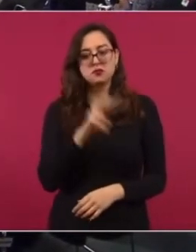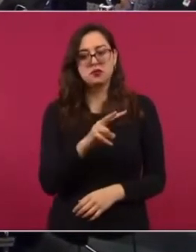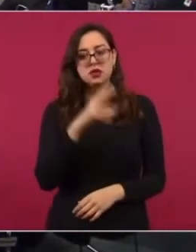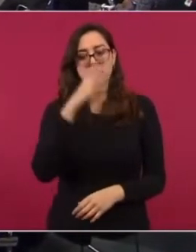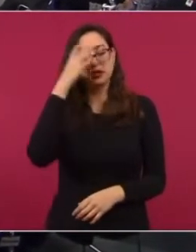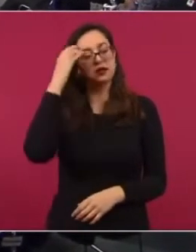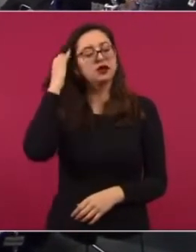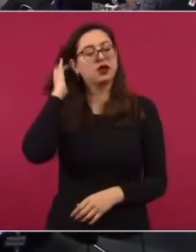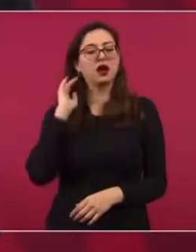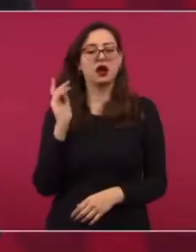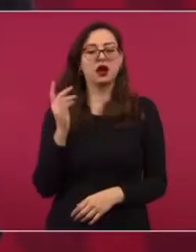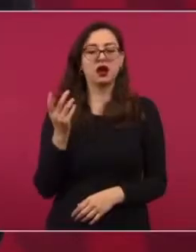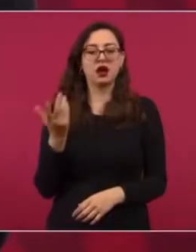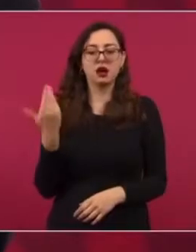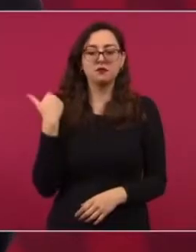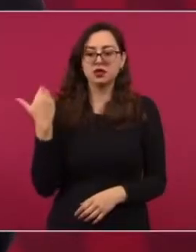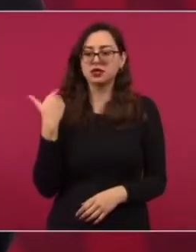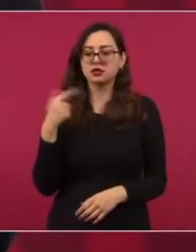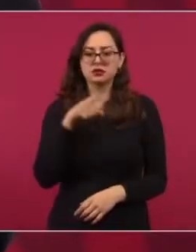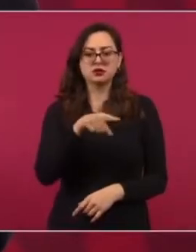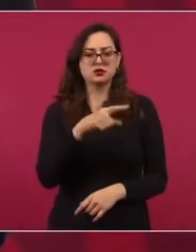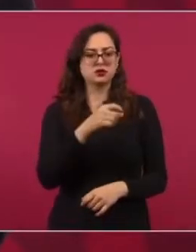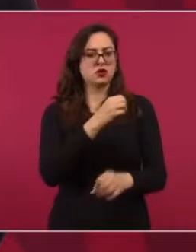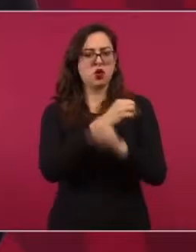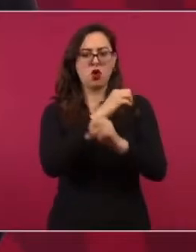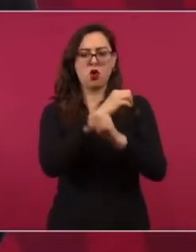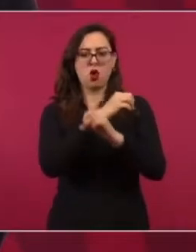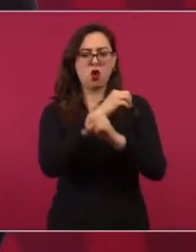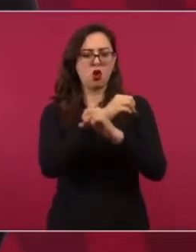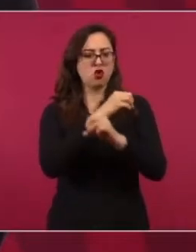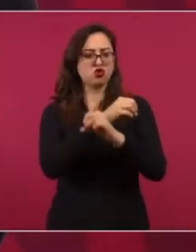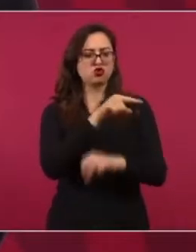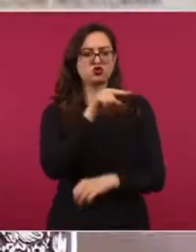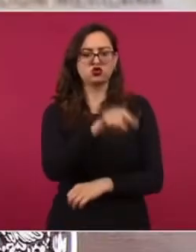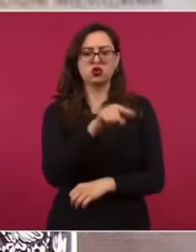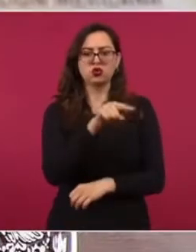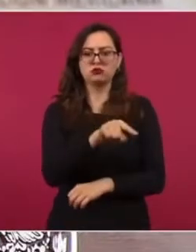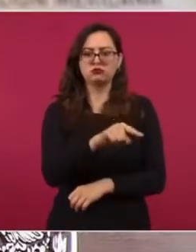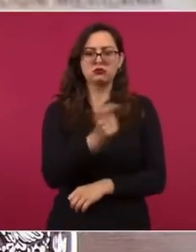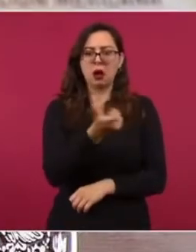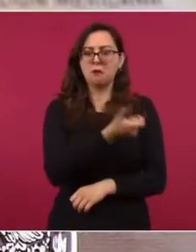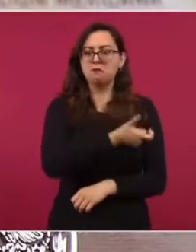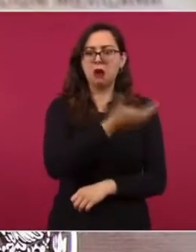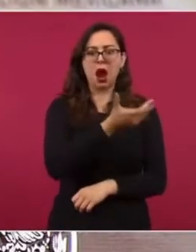estas cadenas, los Oxxos, que aumentan todos los precios,